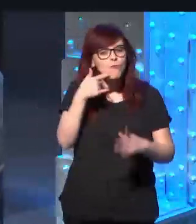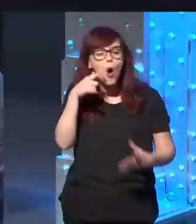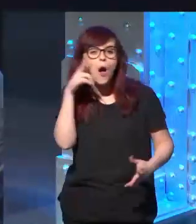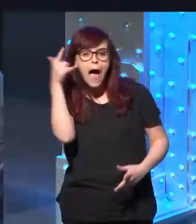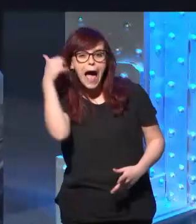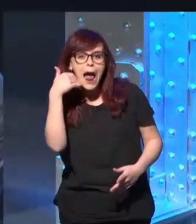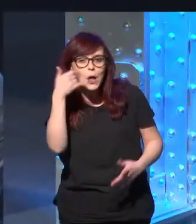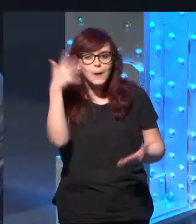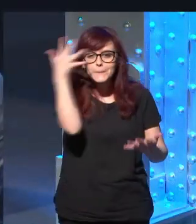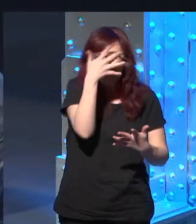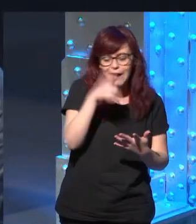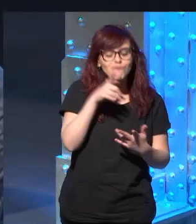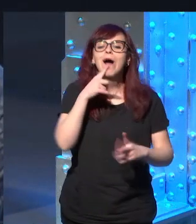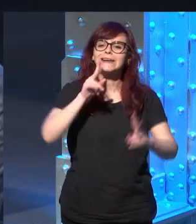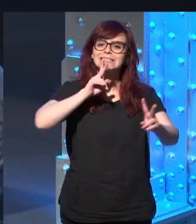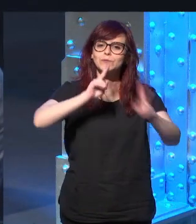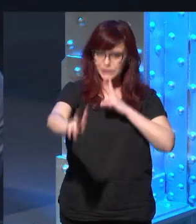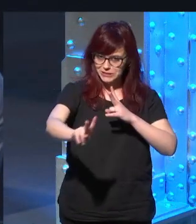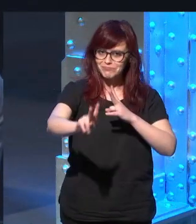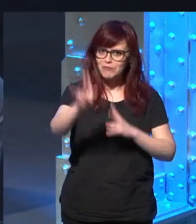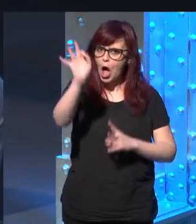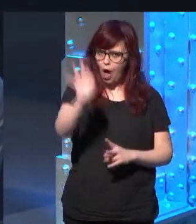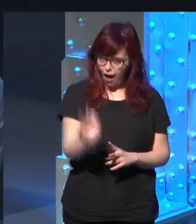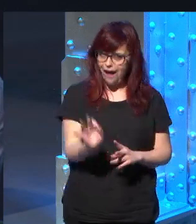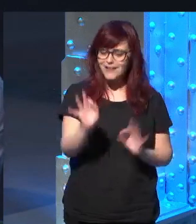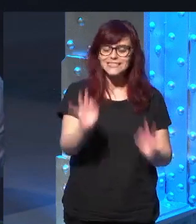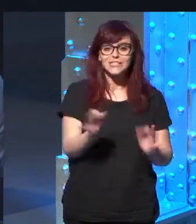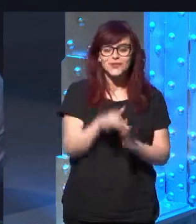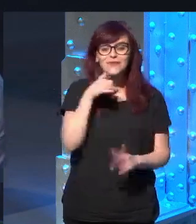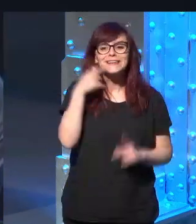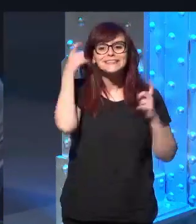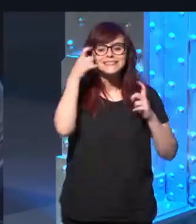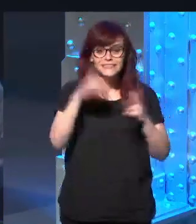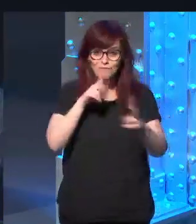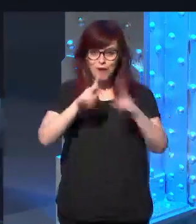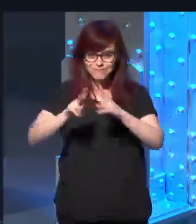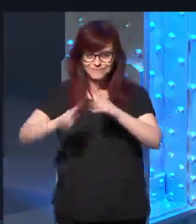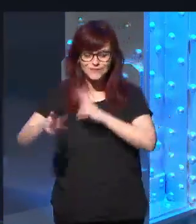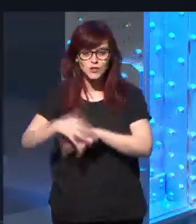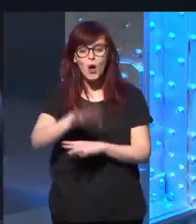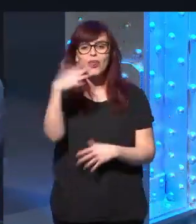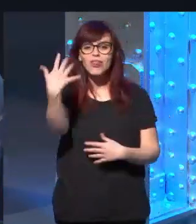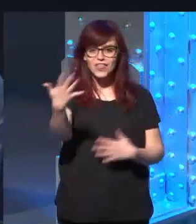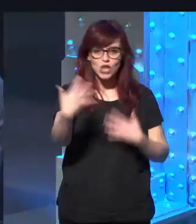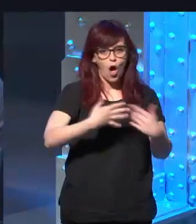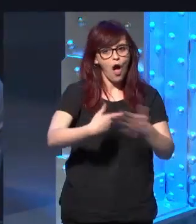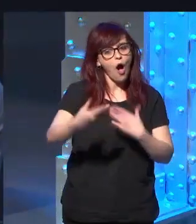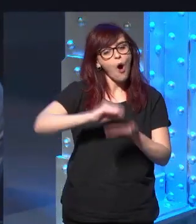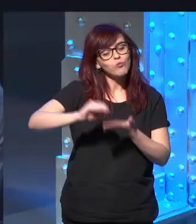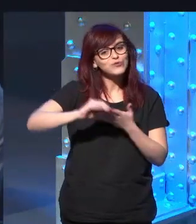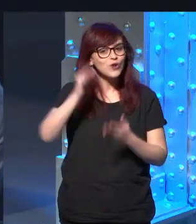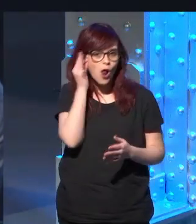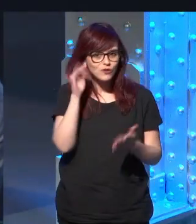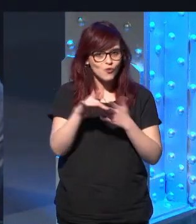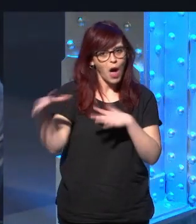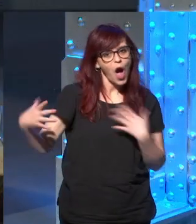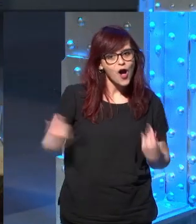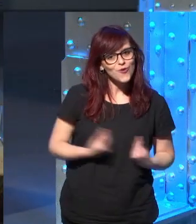vamos a tratar de dársela esta tarde con las cinco autoras que nos